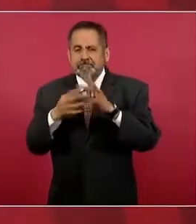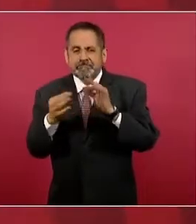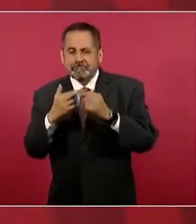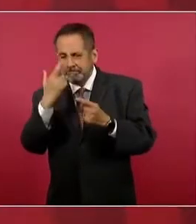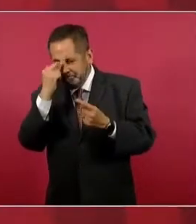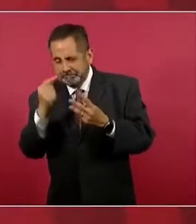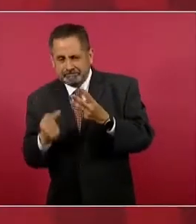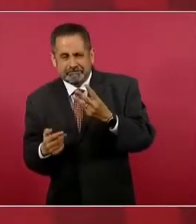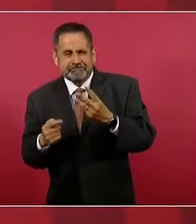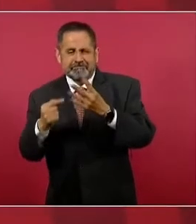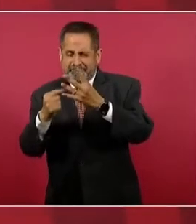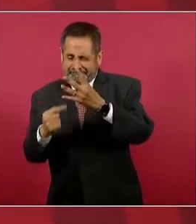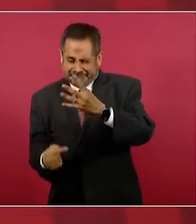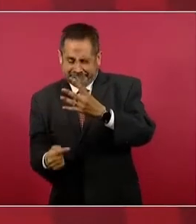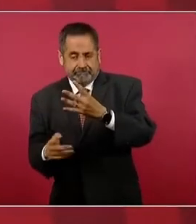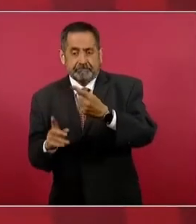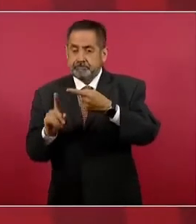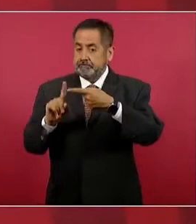La política